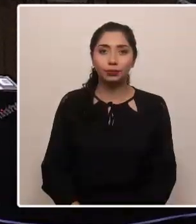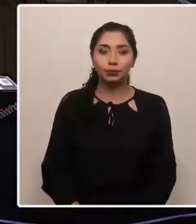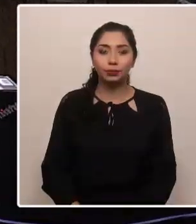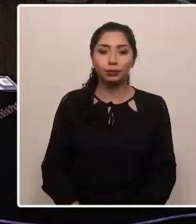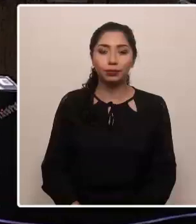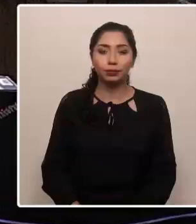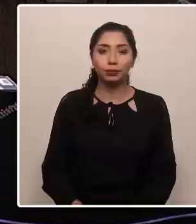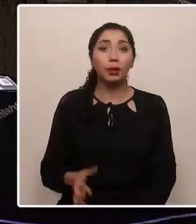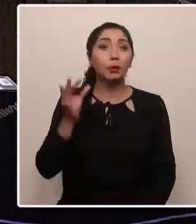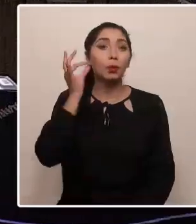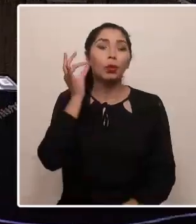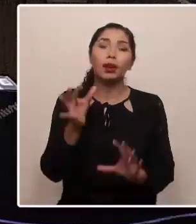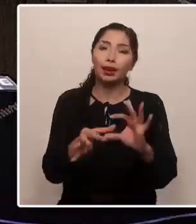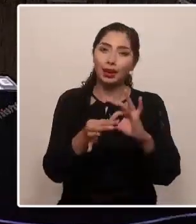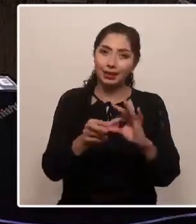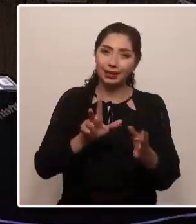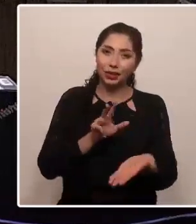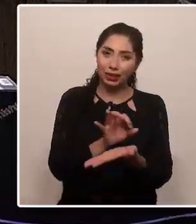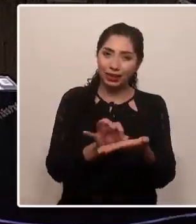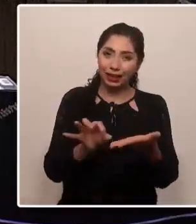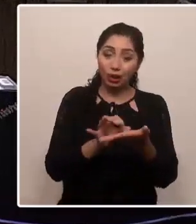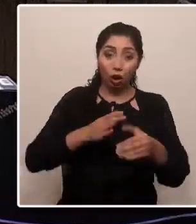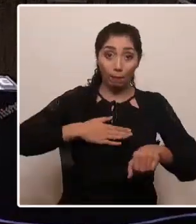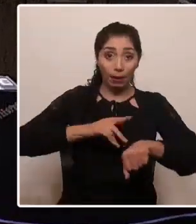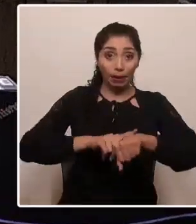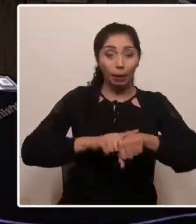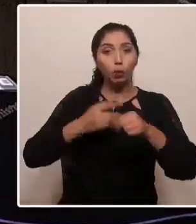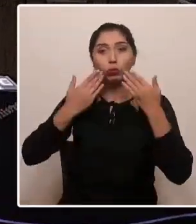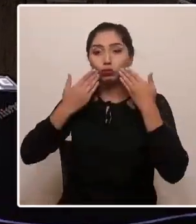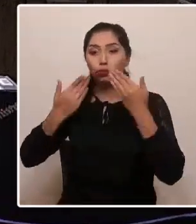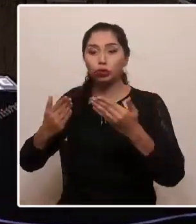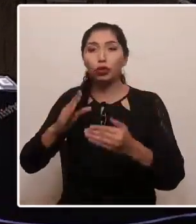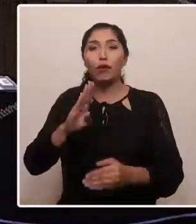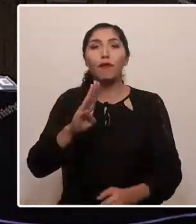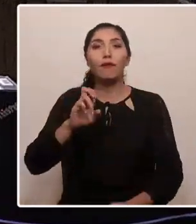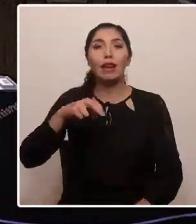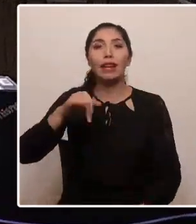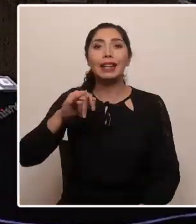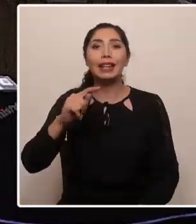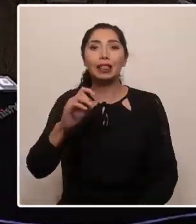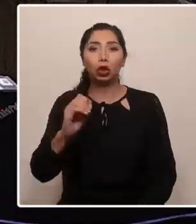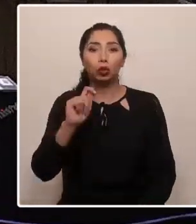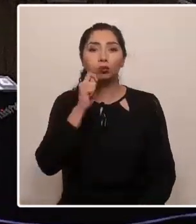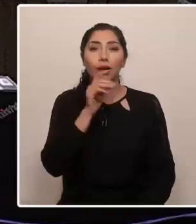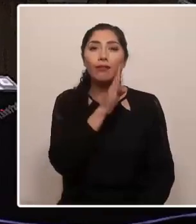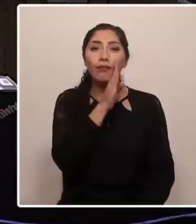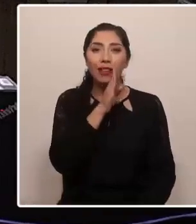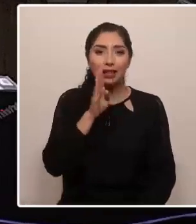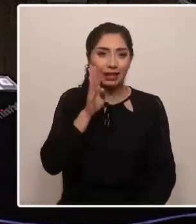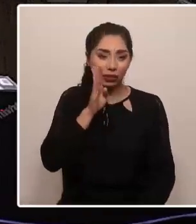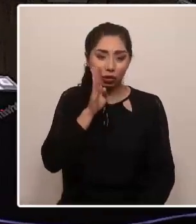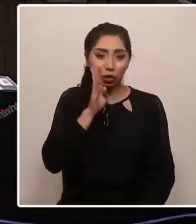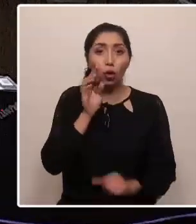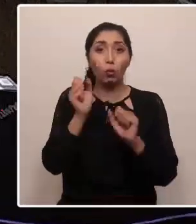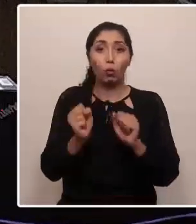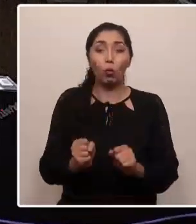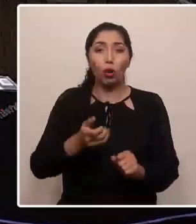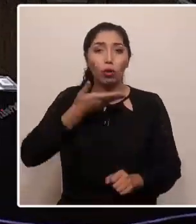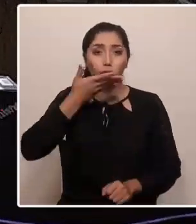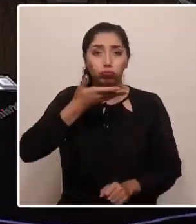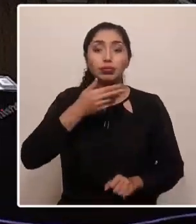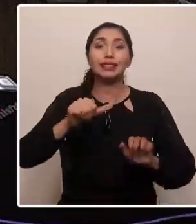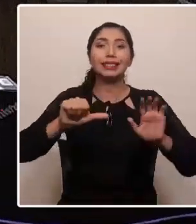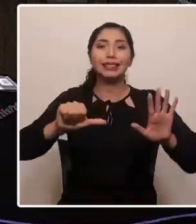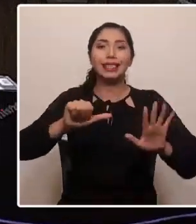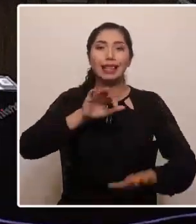Gracias, señor secretario, para concederle mis minutos al convencional Benito Baranda. Muy bien, tiene la palabra hasta por 6 minutos, convencional